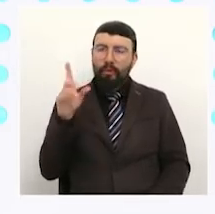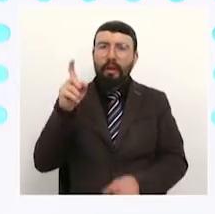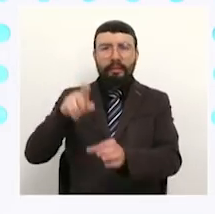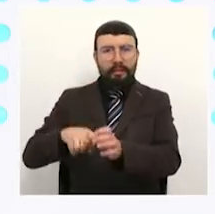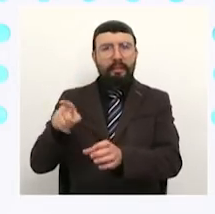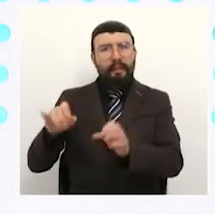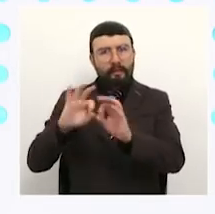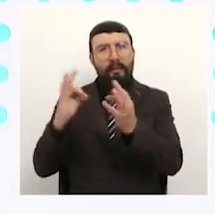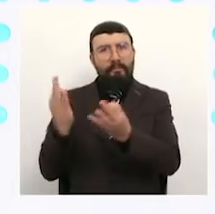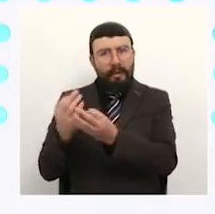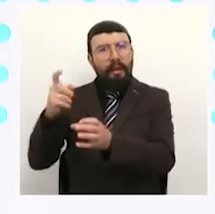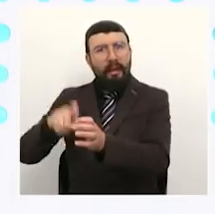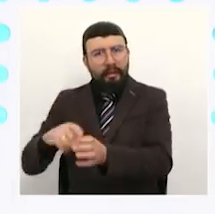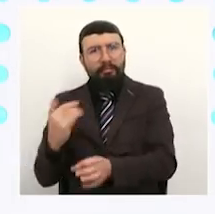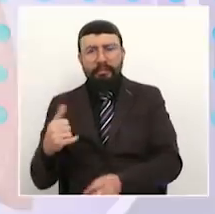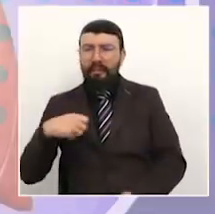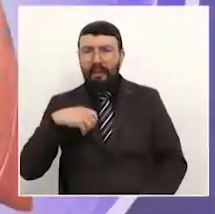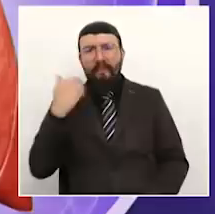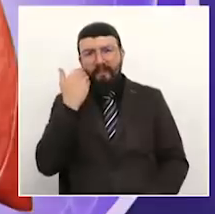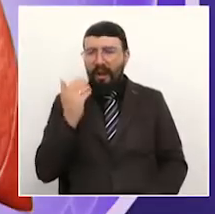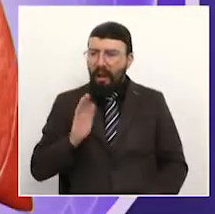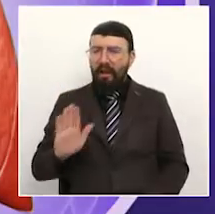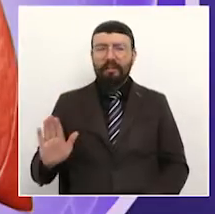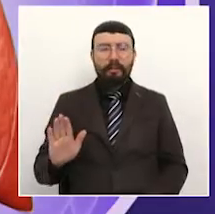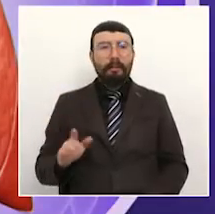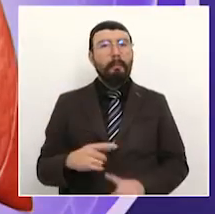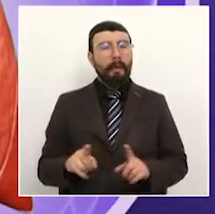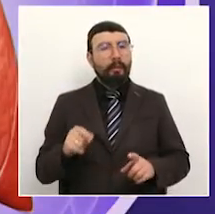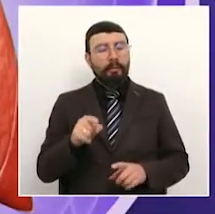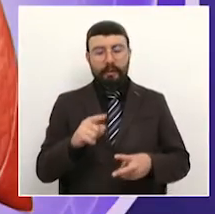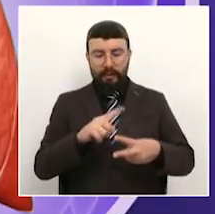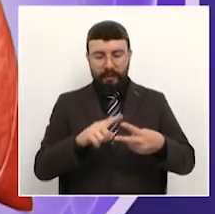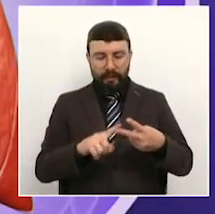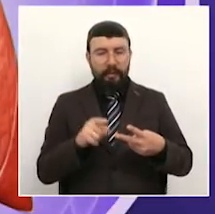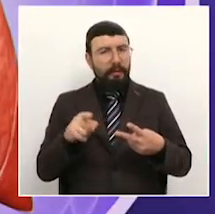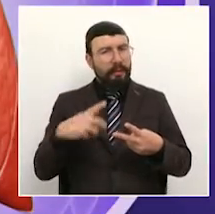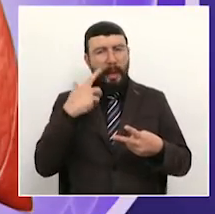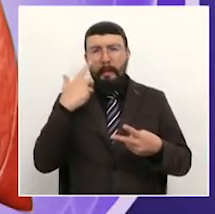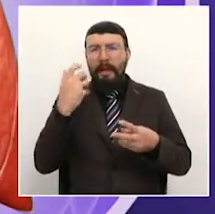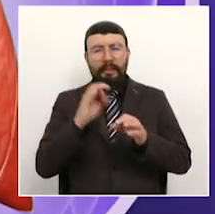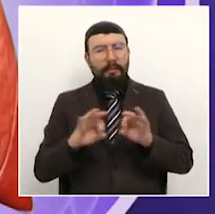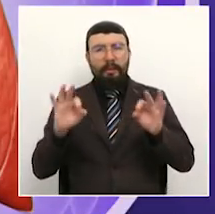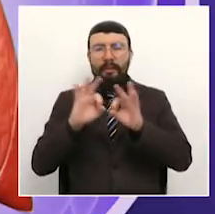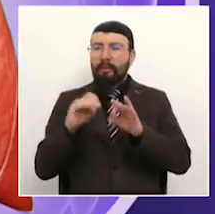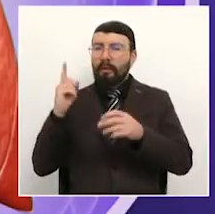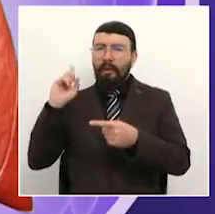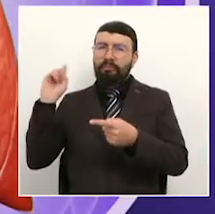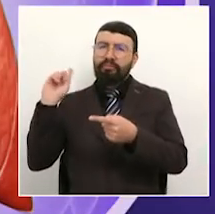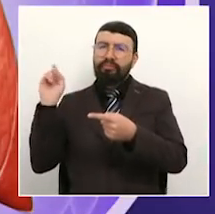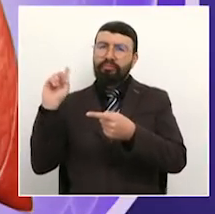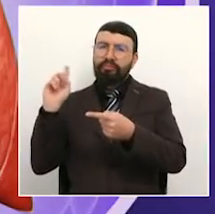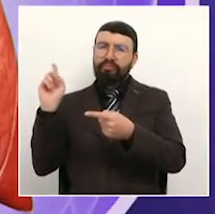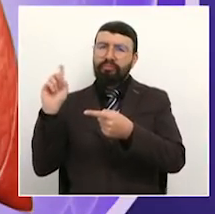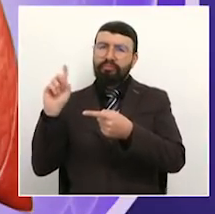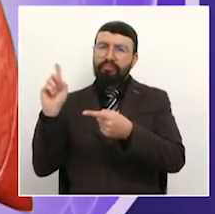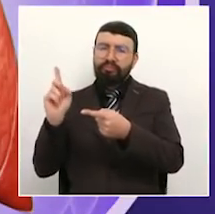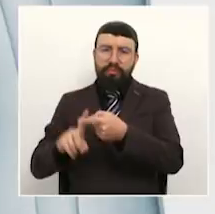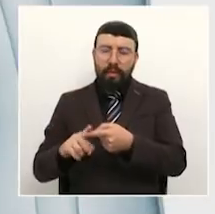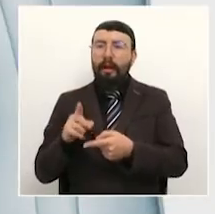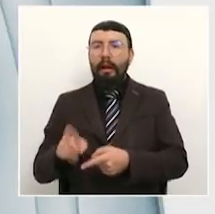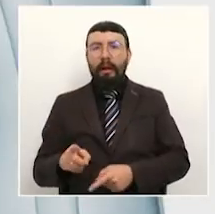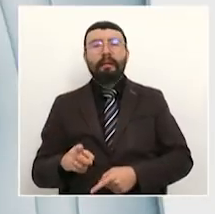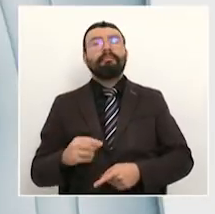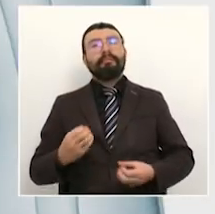características sin embargo esos son los dos síntomas cardinales sobre todo en el tiempo de infección están complicadas como la